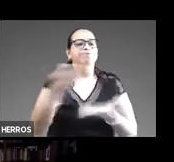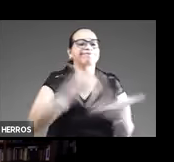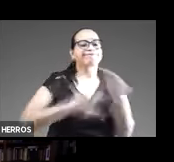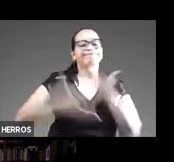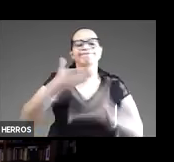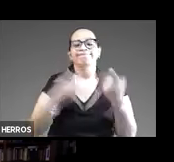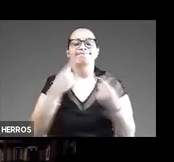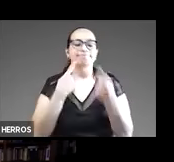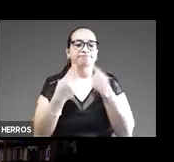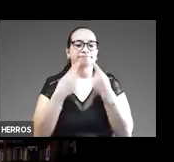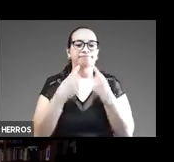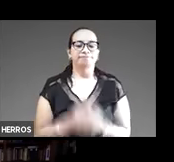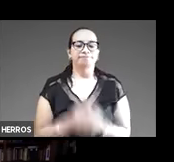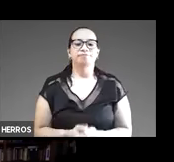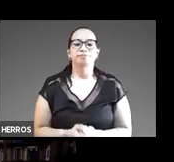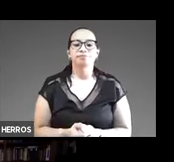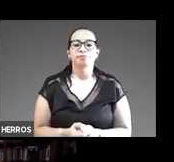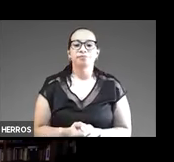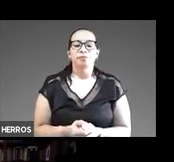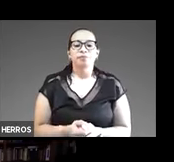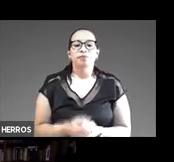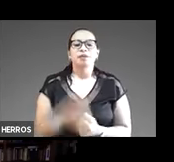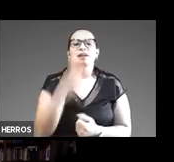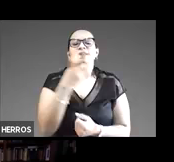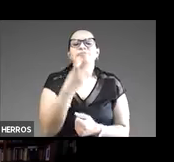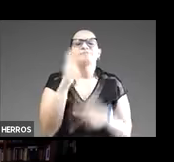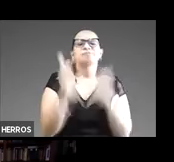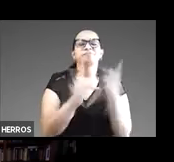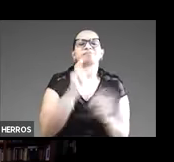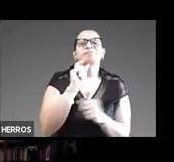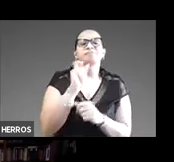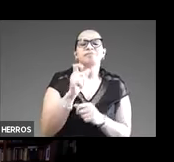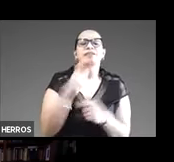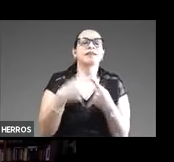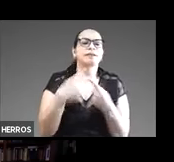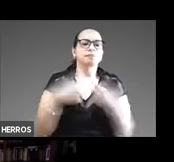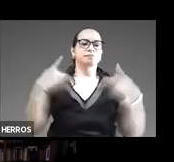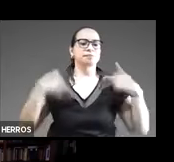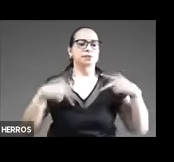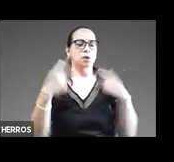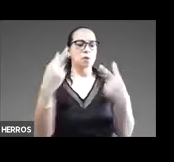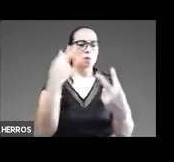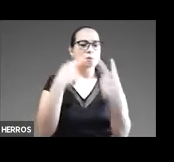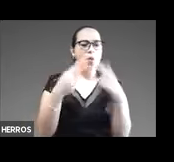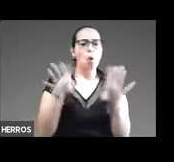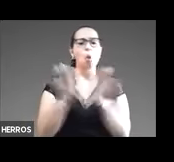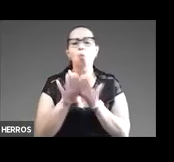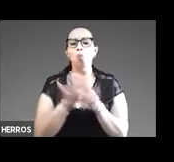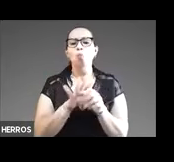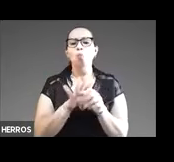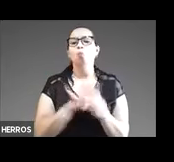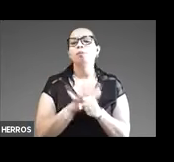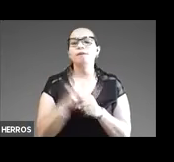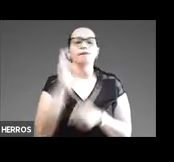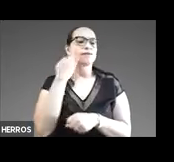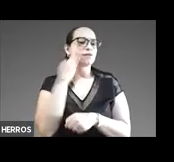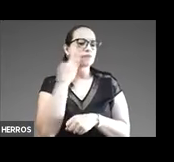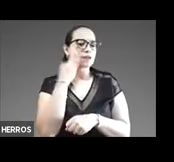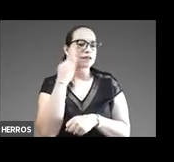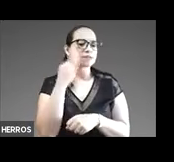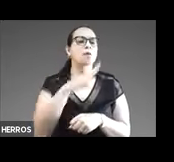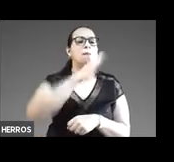ellas. Estas preguntas son de las personas que nos están viendo a través directamente del Facebook Live